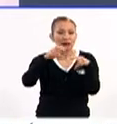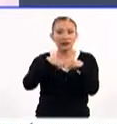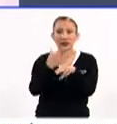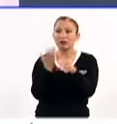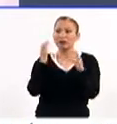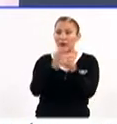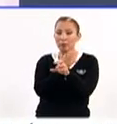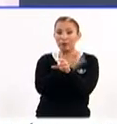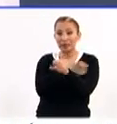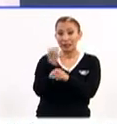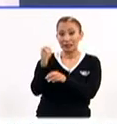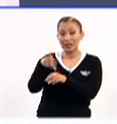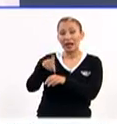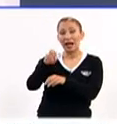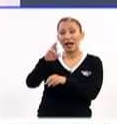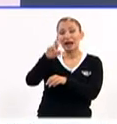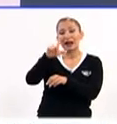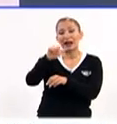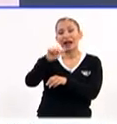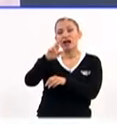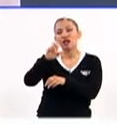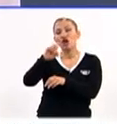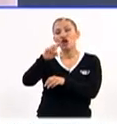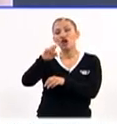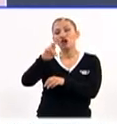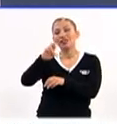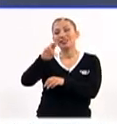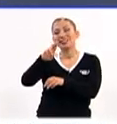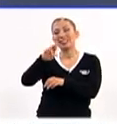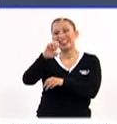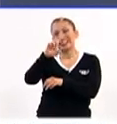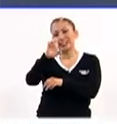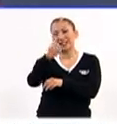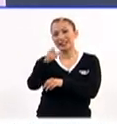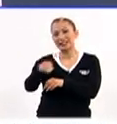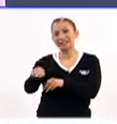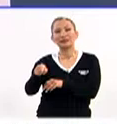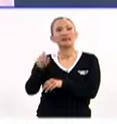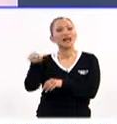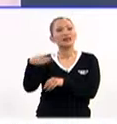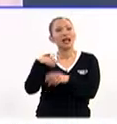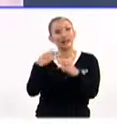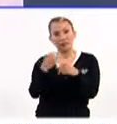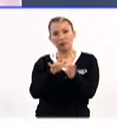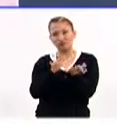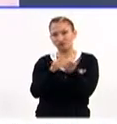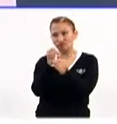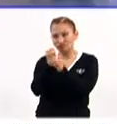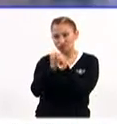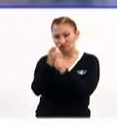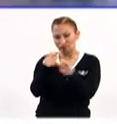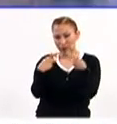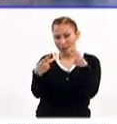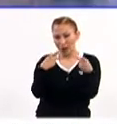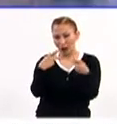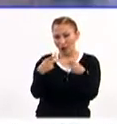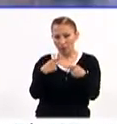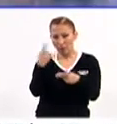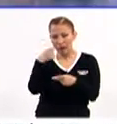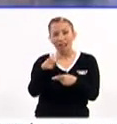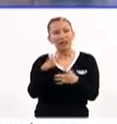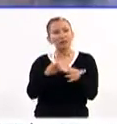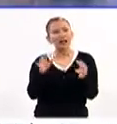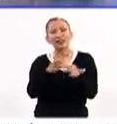aquí con nosotros para eso Carla Rodríguez, una de las generadoras de información de esta casa, y nos preparó este trabajo.